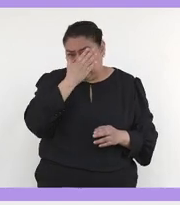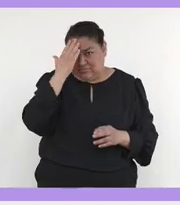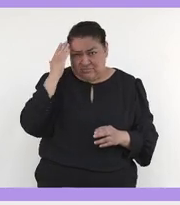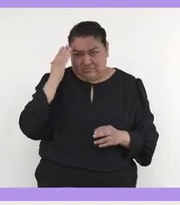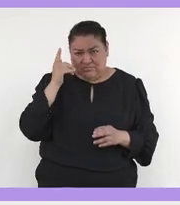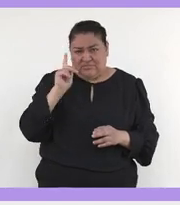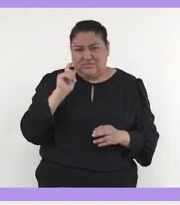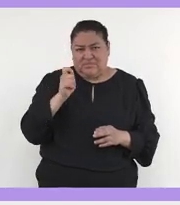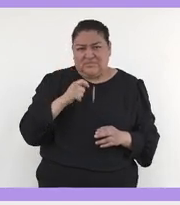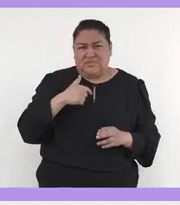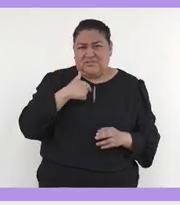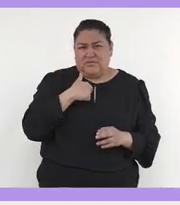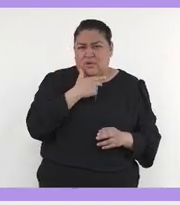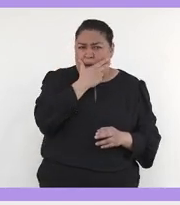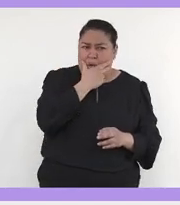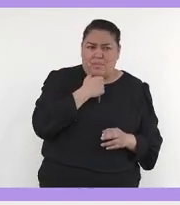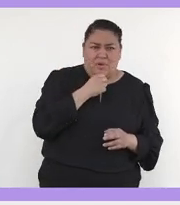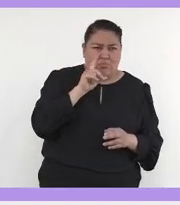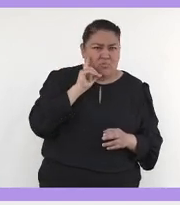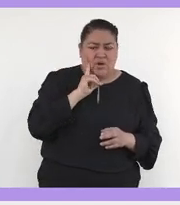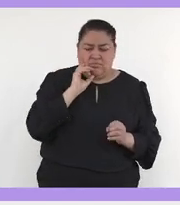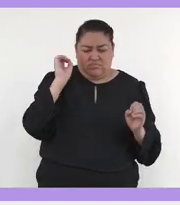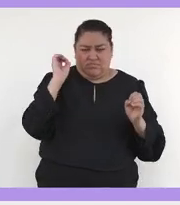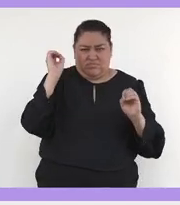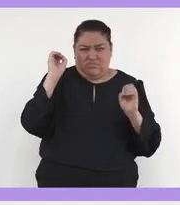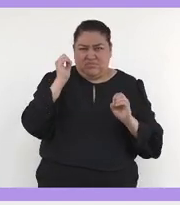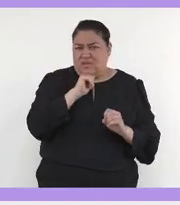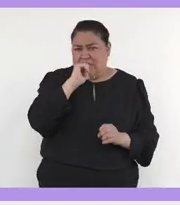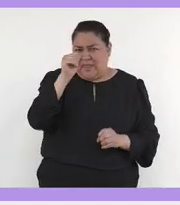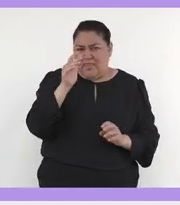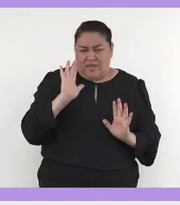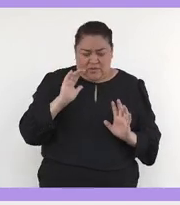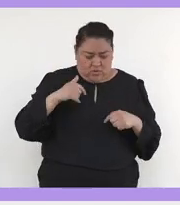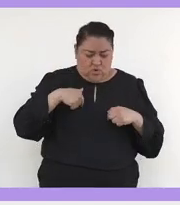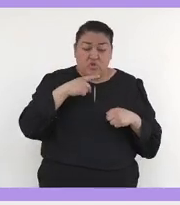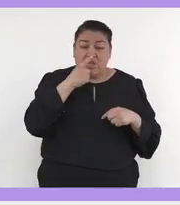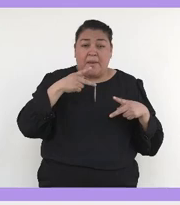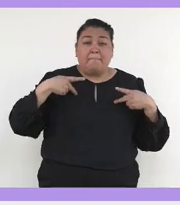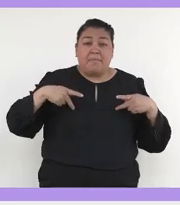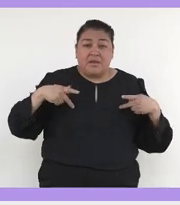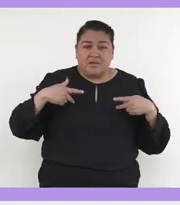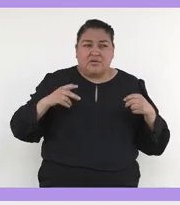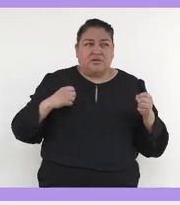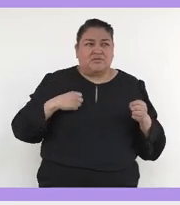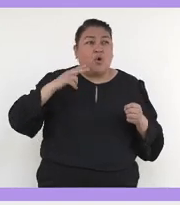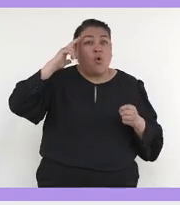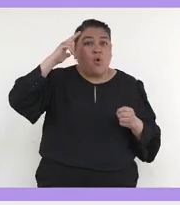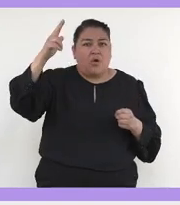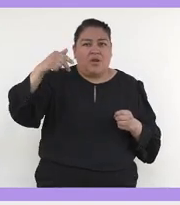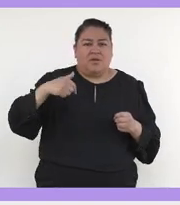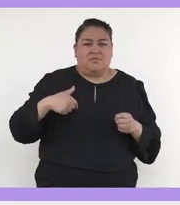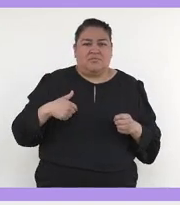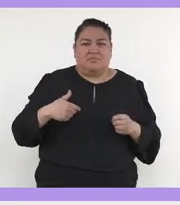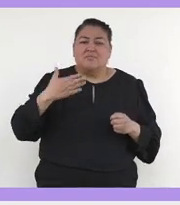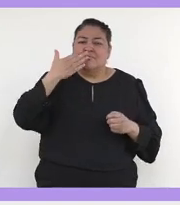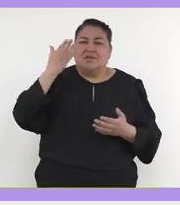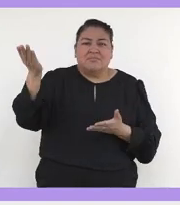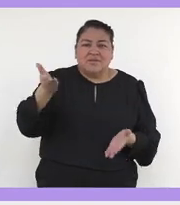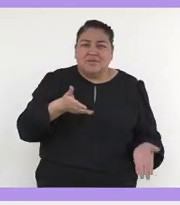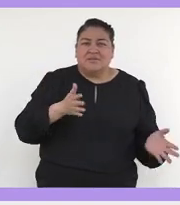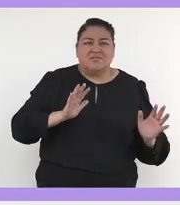que no ha utilizado el masculino genérico en ningún momento sí te habías dado cuenta sí no sí no no no